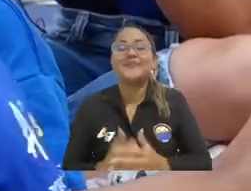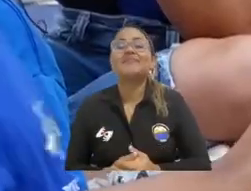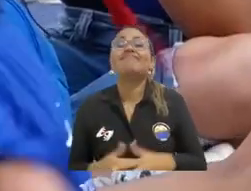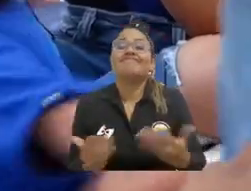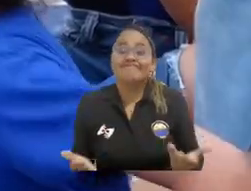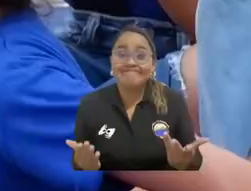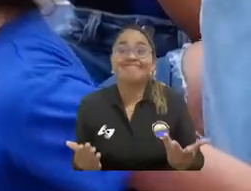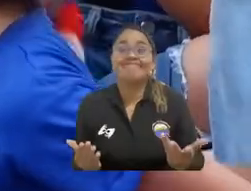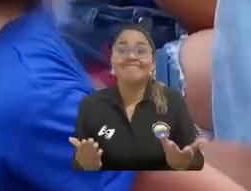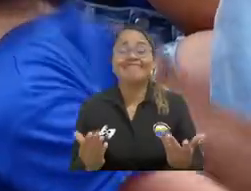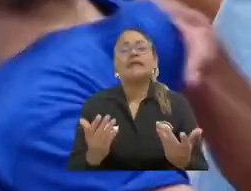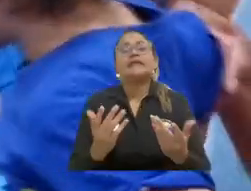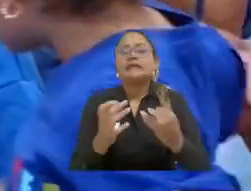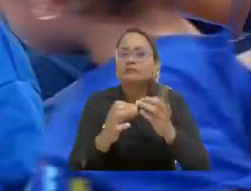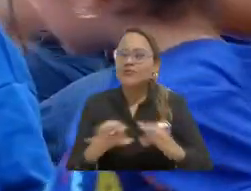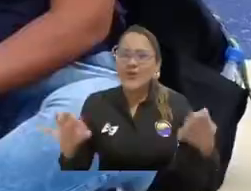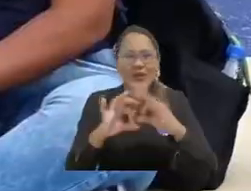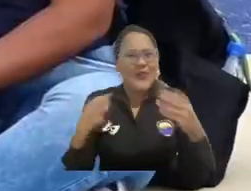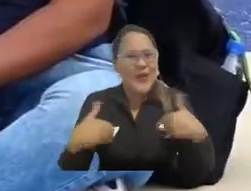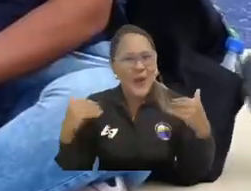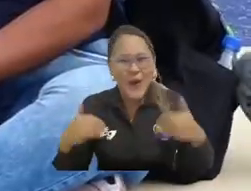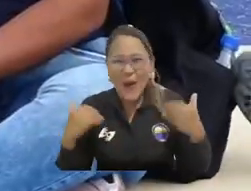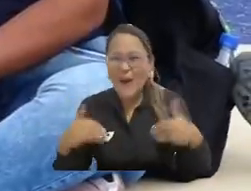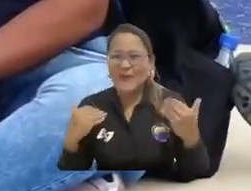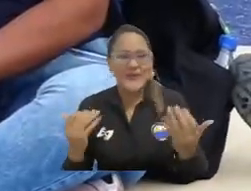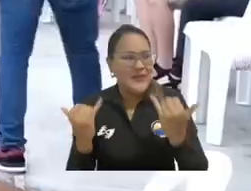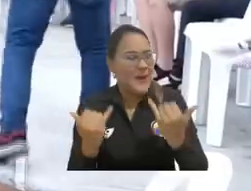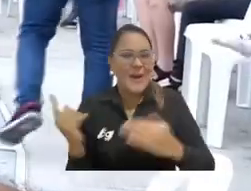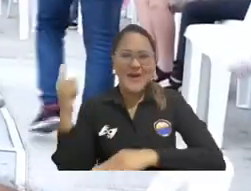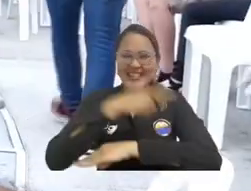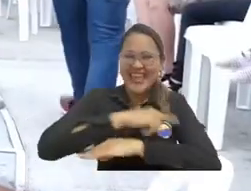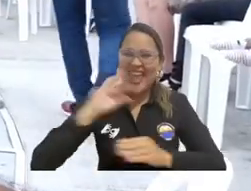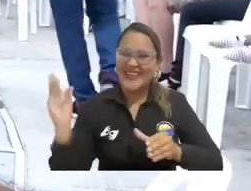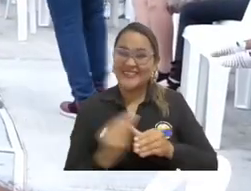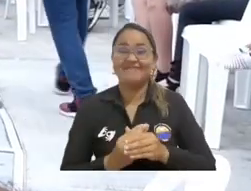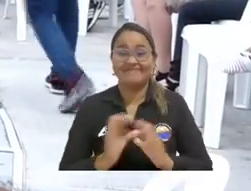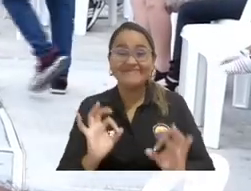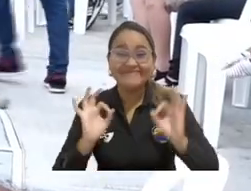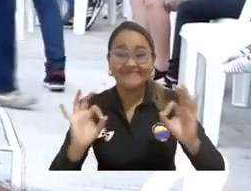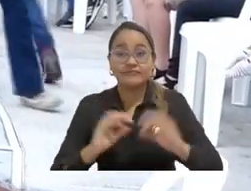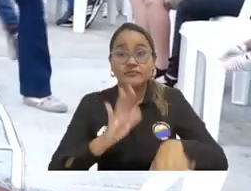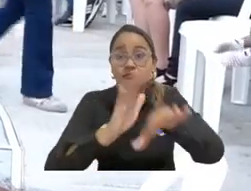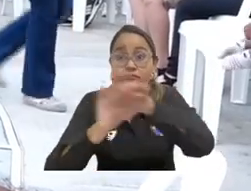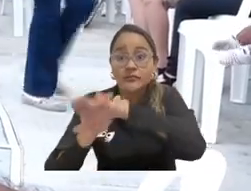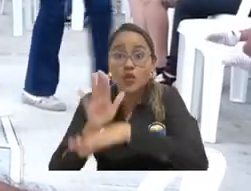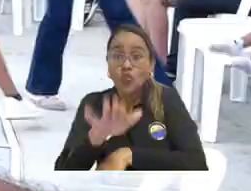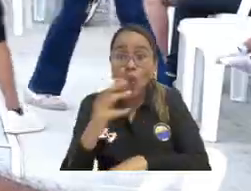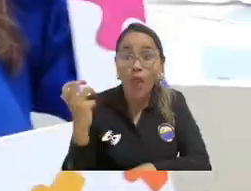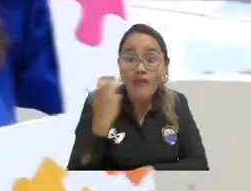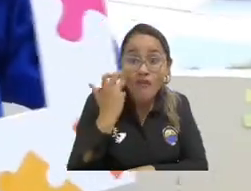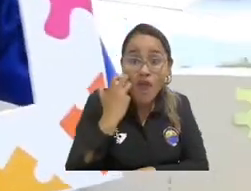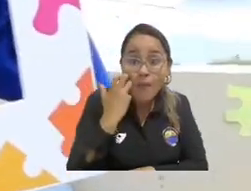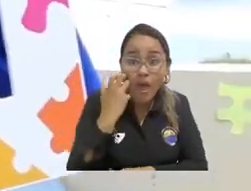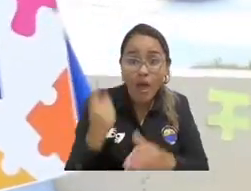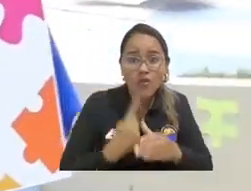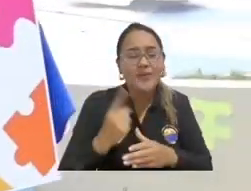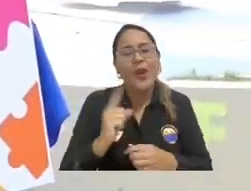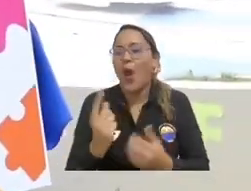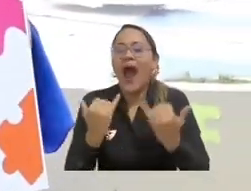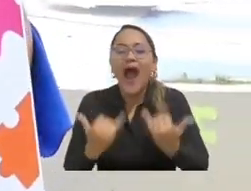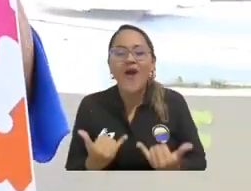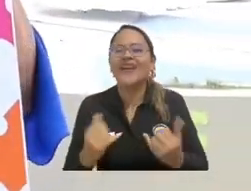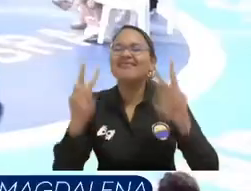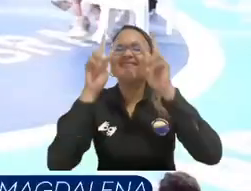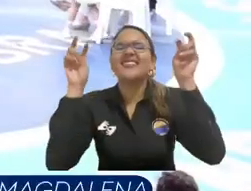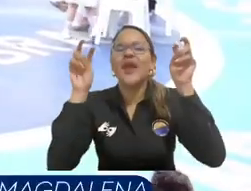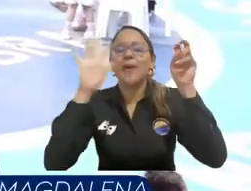nos sentimos súper contentos, la inclusión, la diversión, para tener en cuenta la fecha tan especial del día de hoy. Esto no es una